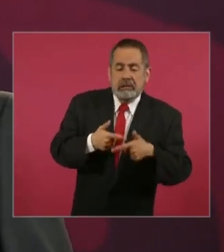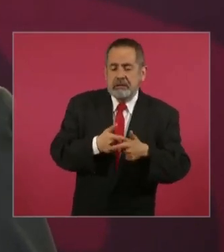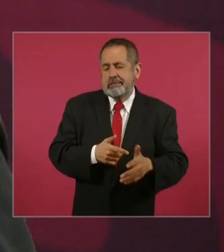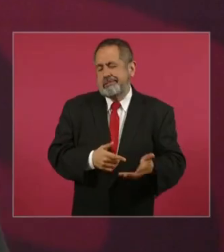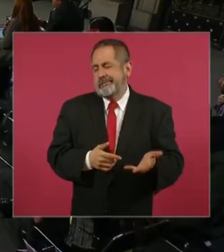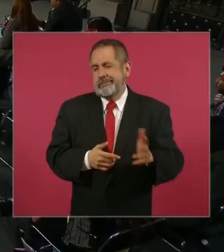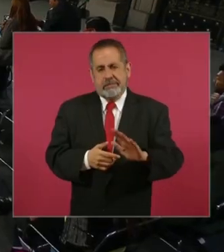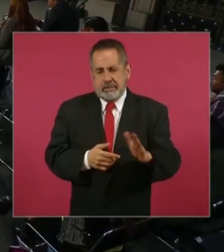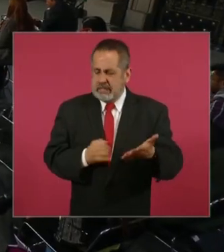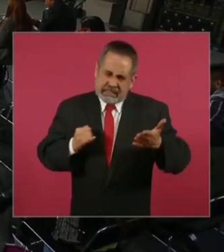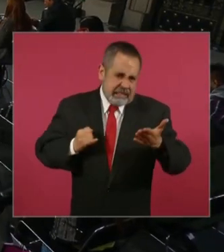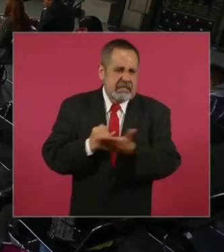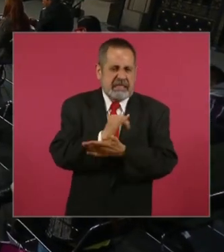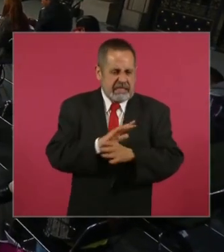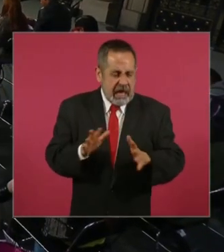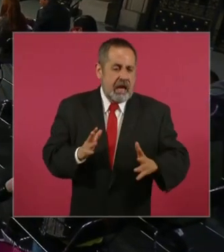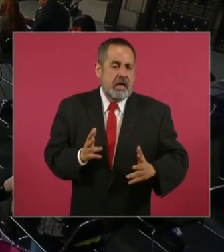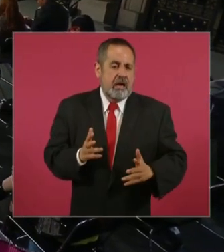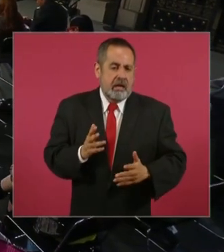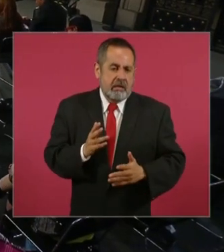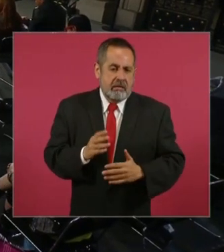lo